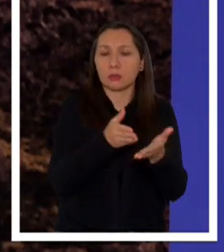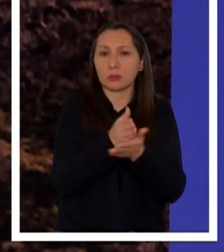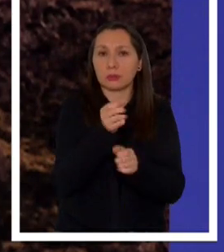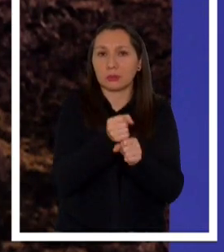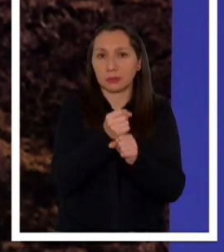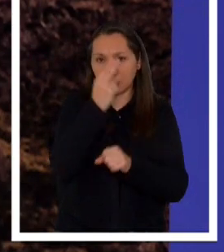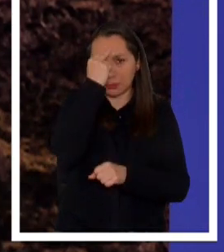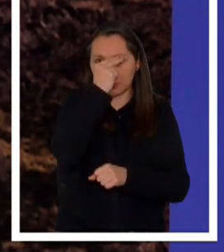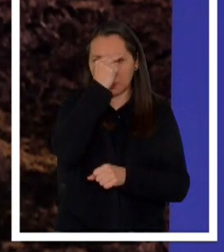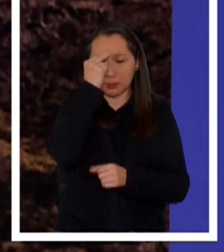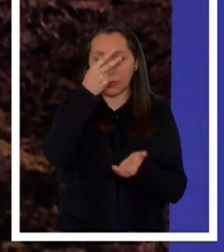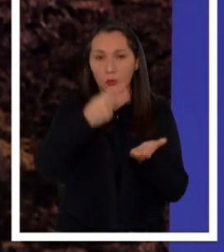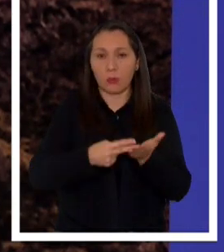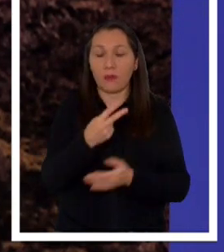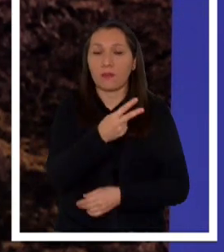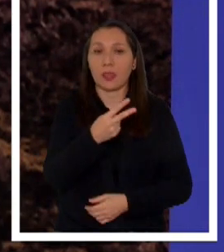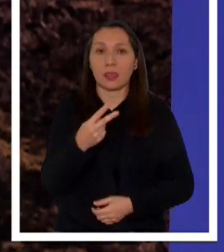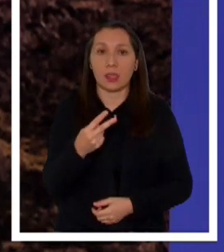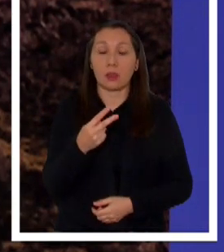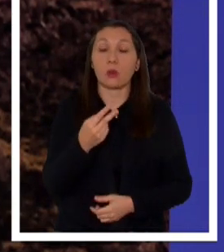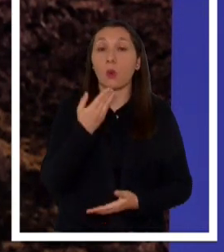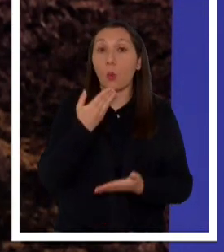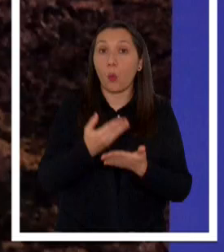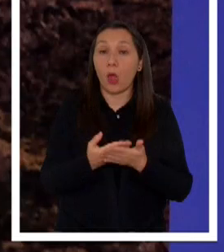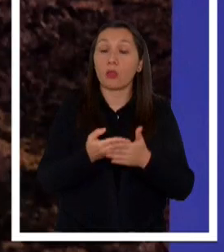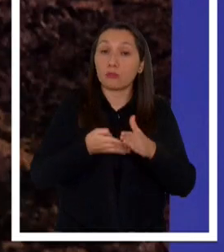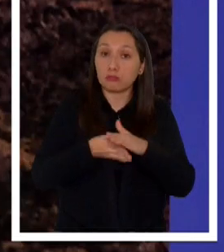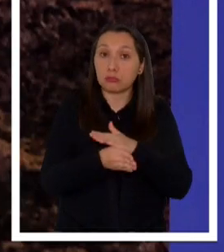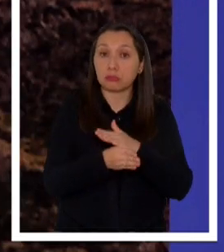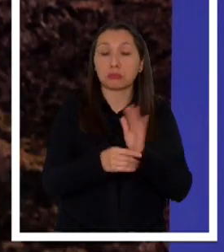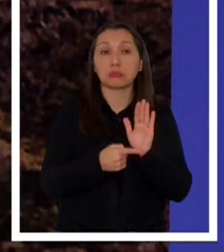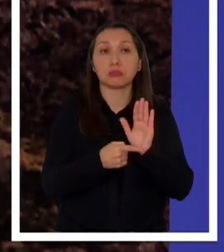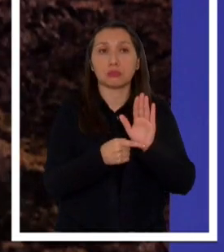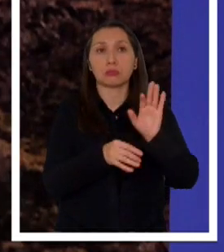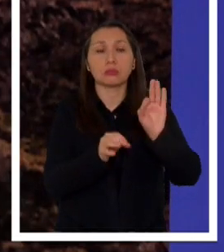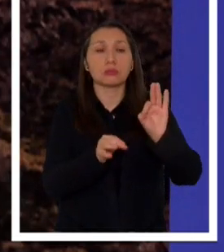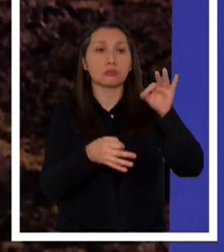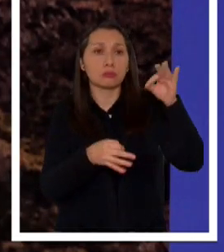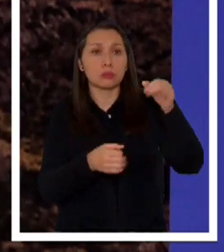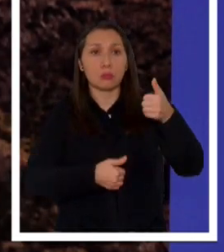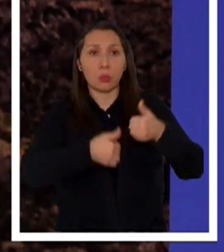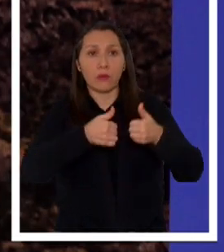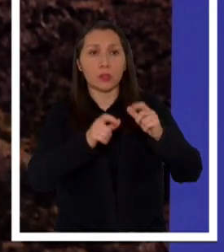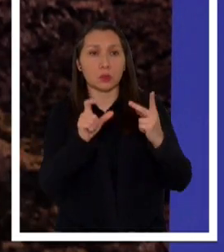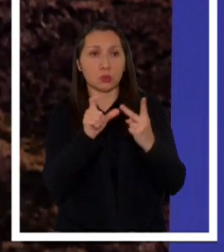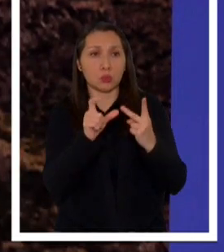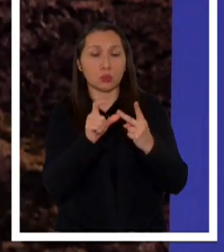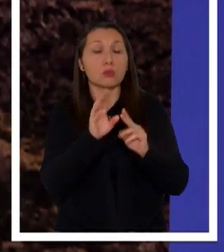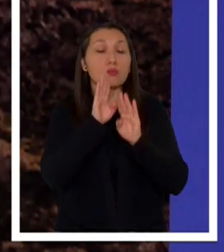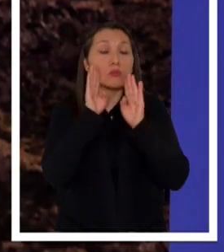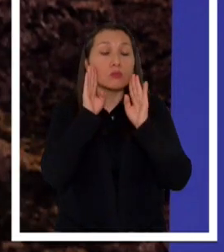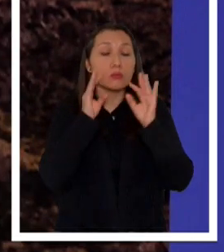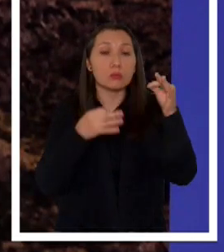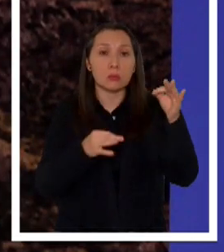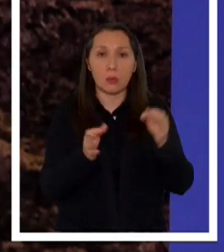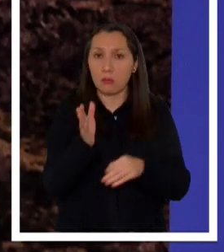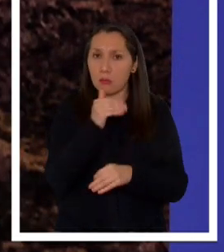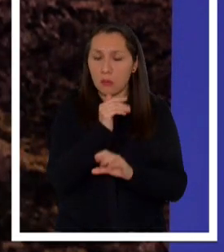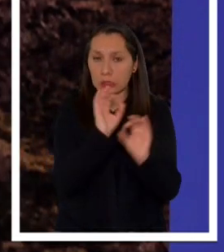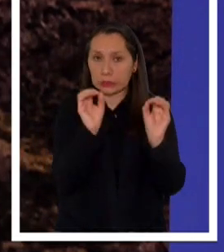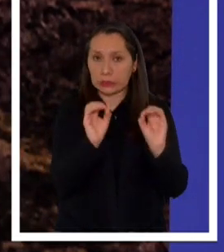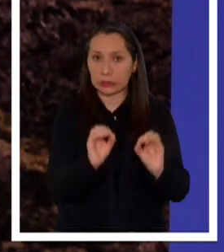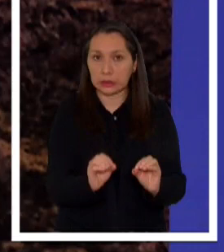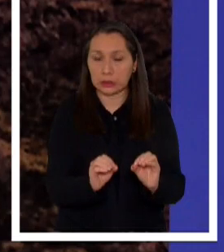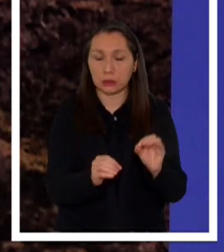mes de marzo del año 2022 Al momento de ingresar mostró su hoja de vida profesional y su papel de antecedente y no tenía